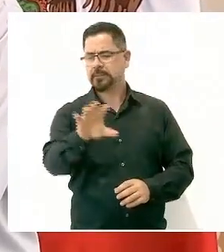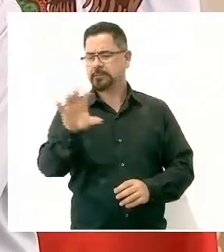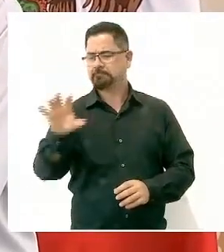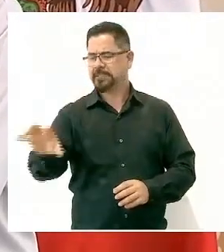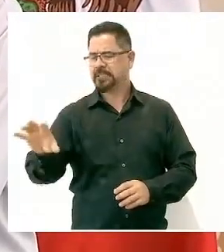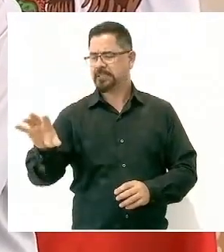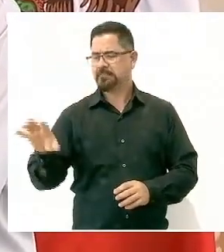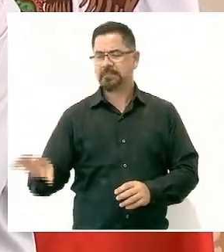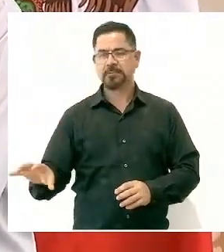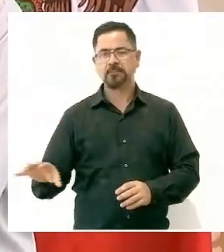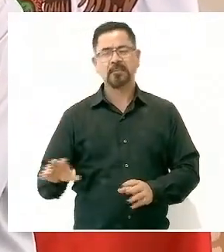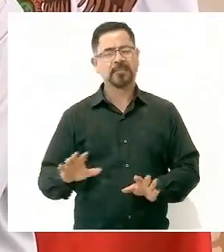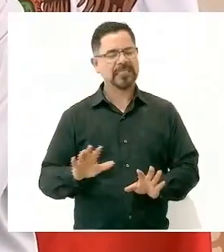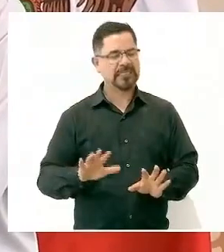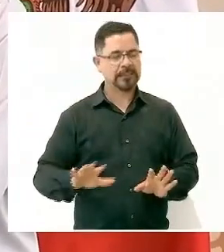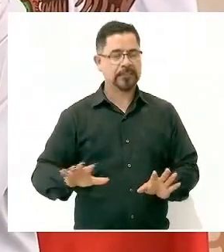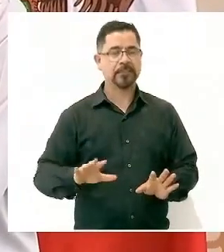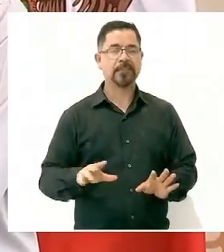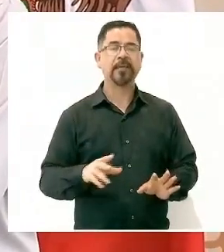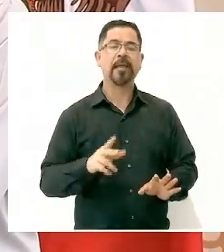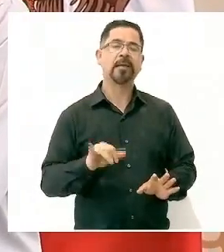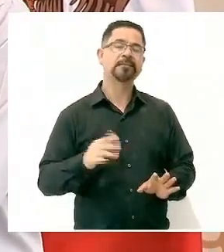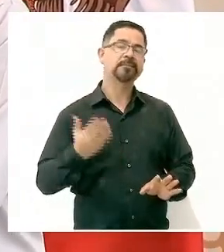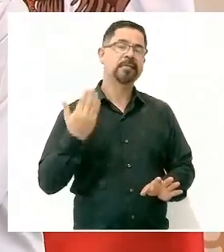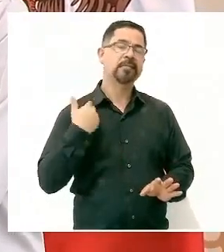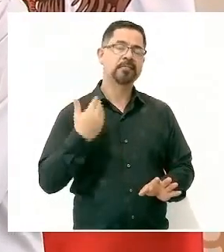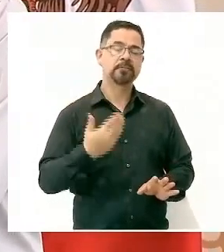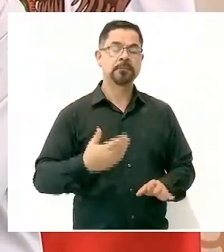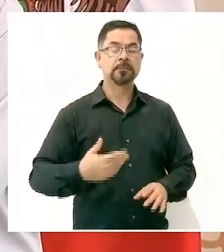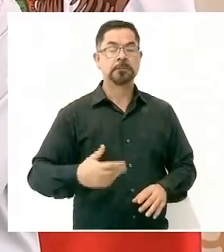de sus informes, en ese entonces